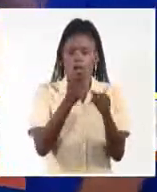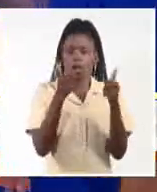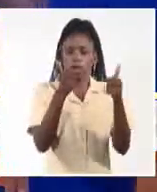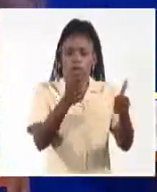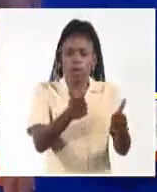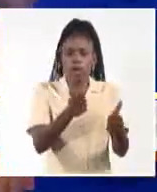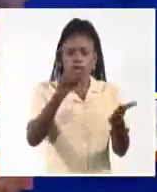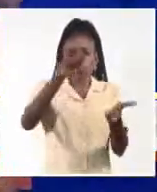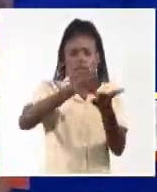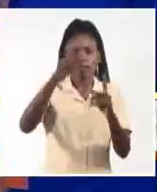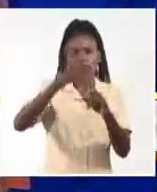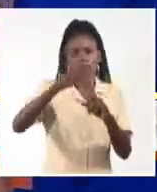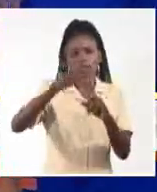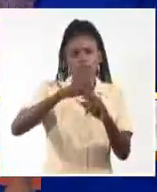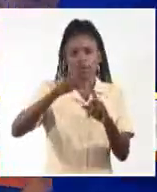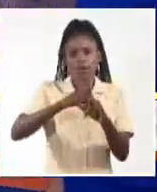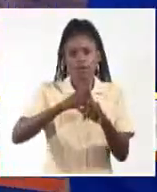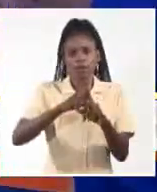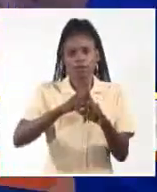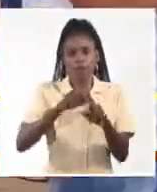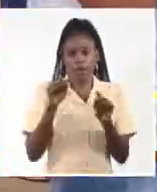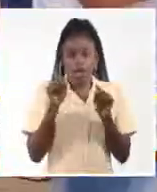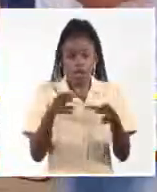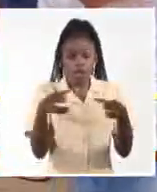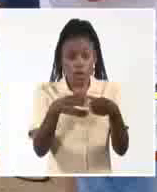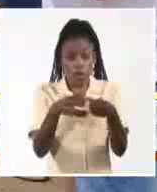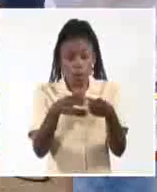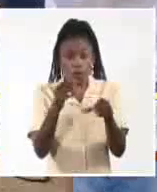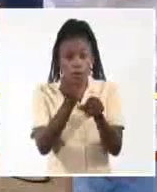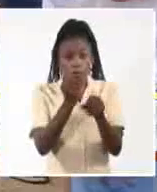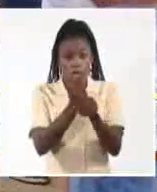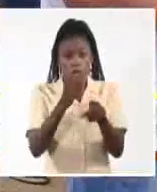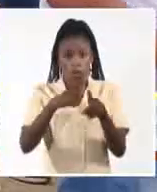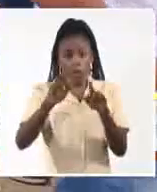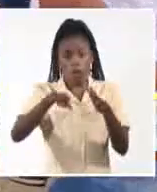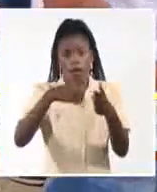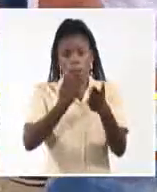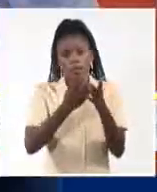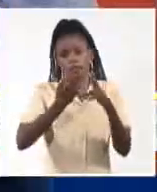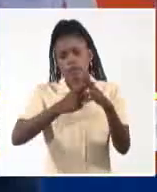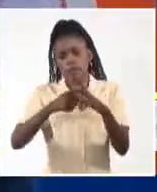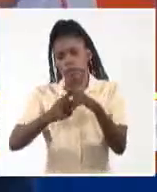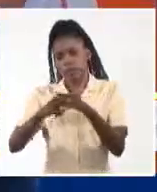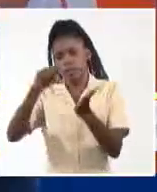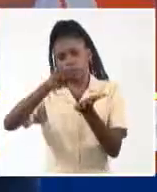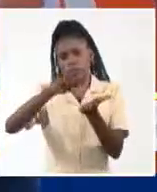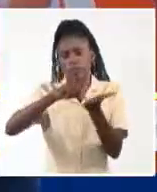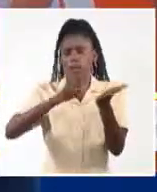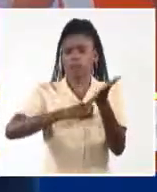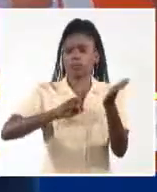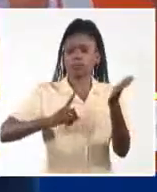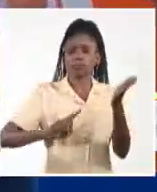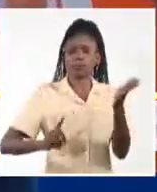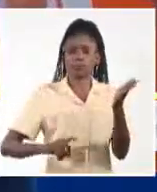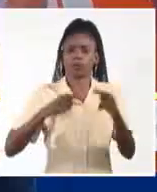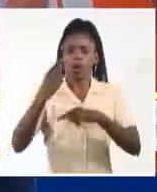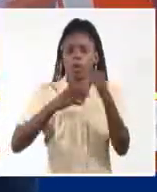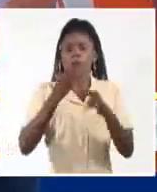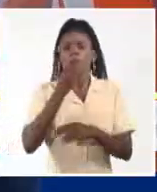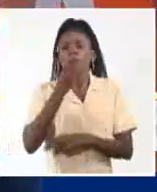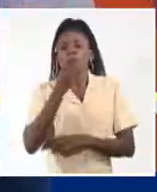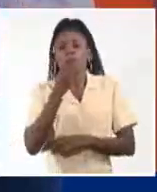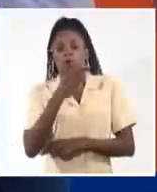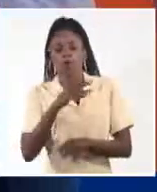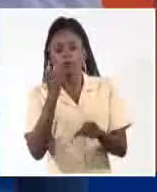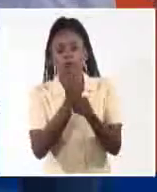la Central de Trabajadores de Cuba a ese colectivo y al de la empresa de mantenimiento a centrales eléctricas que hicieron posible la